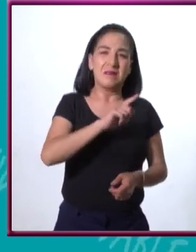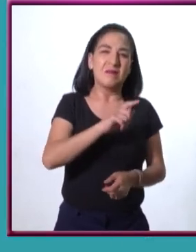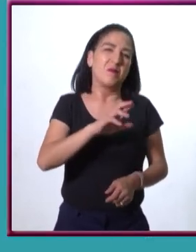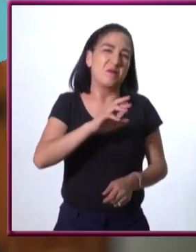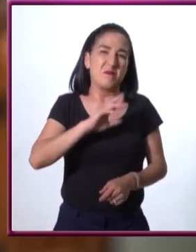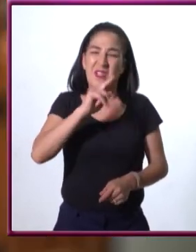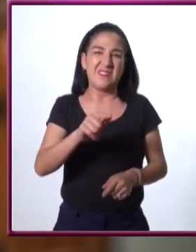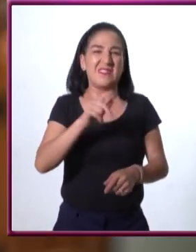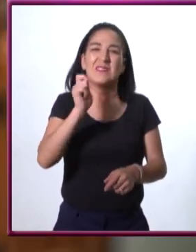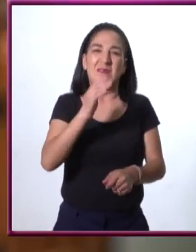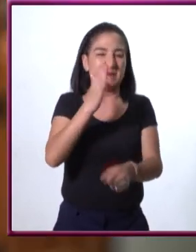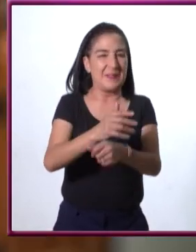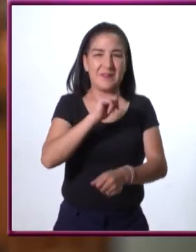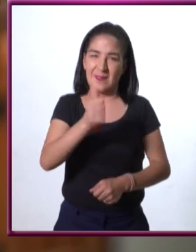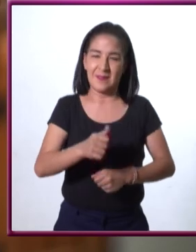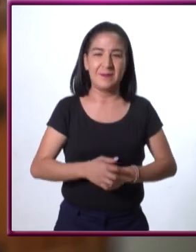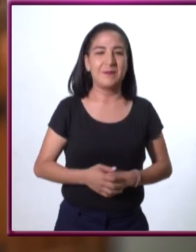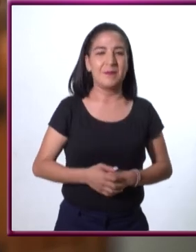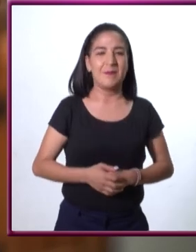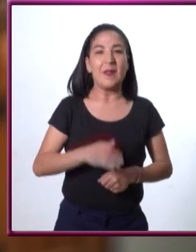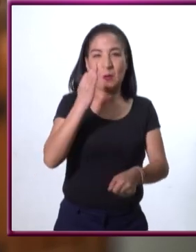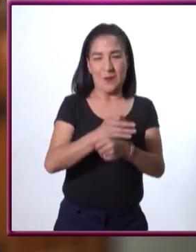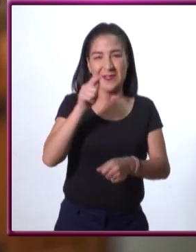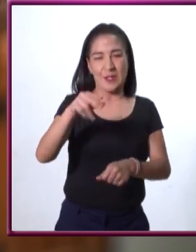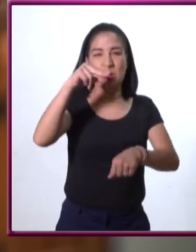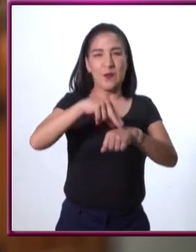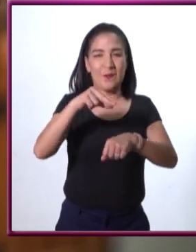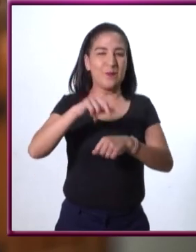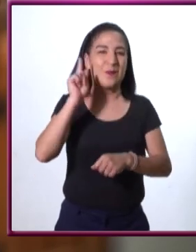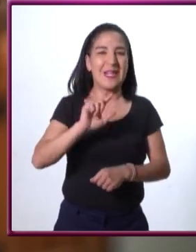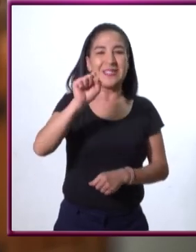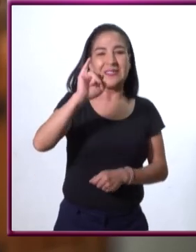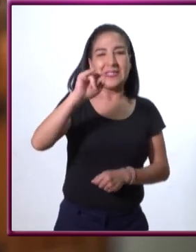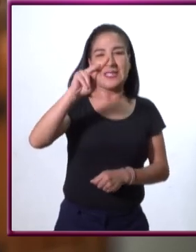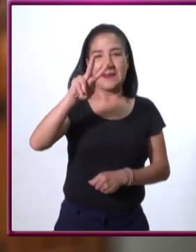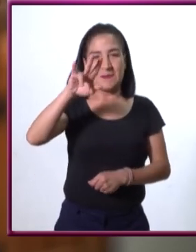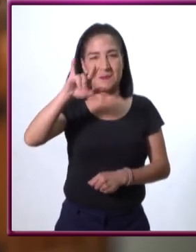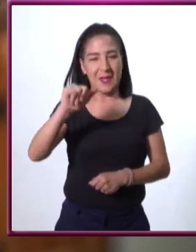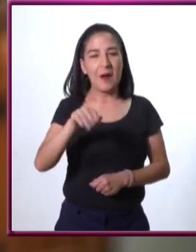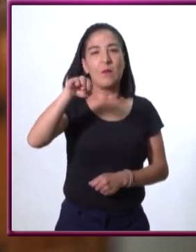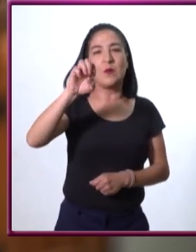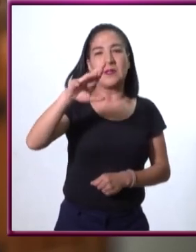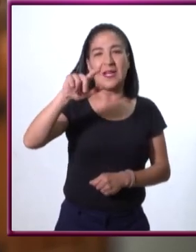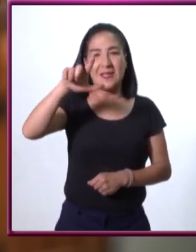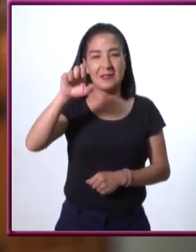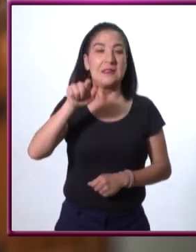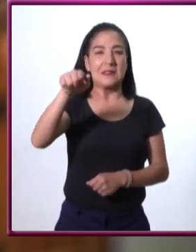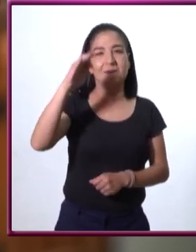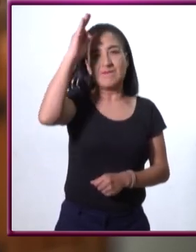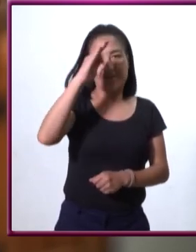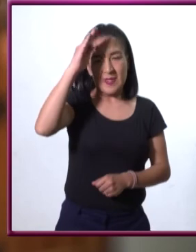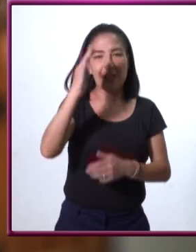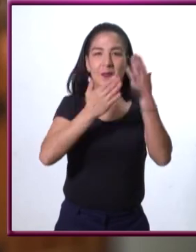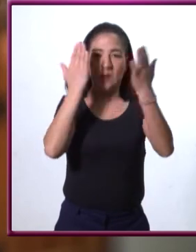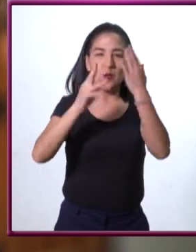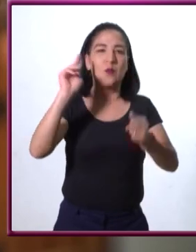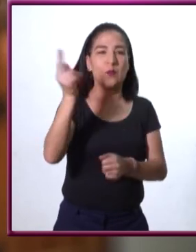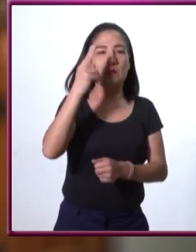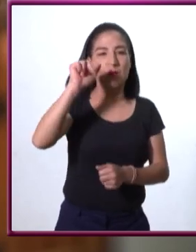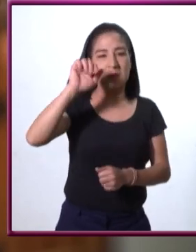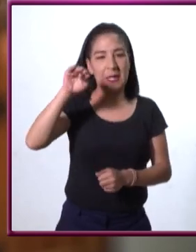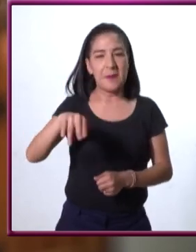castigado. Nos encontramos con la doctora Silvia Morales Chainé, académica de la Facultad de Psicología de la UNAM, especialista